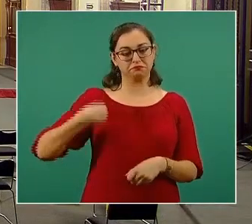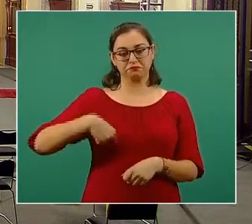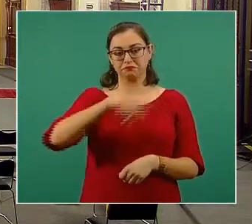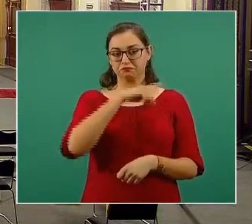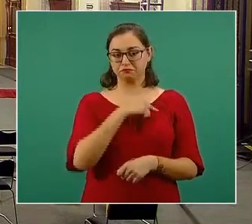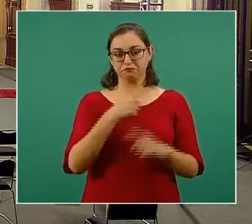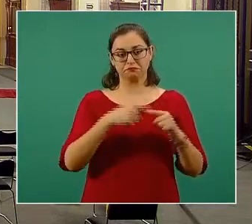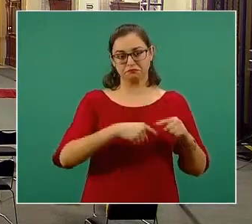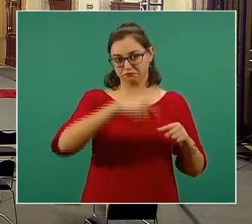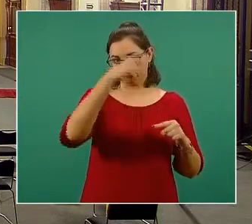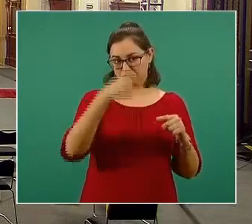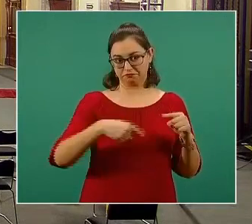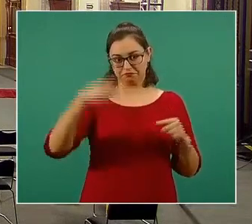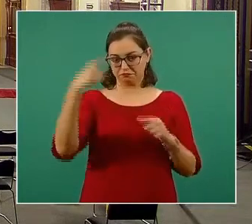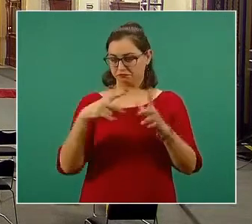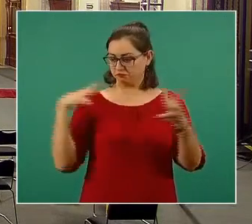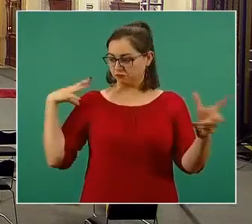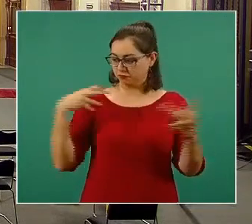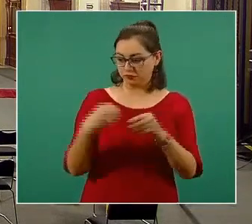lo comenta el doctor López-Gatell,